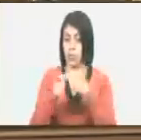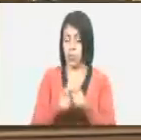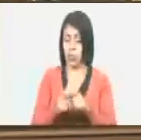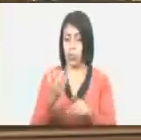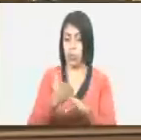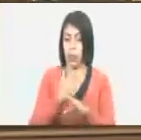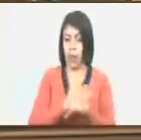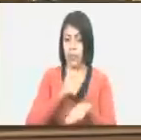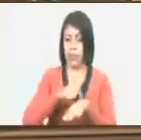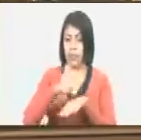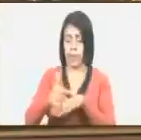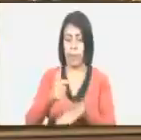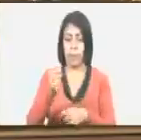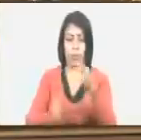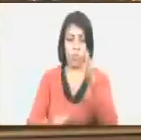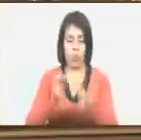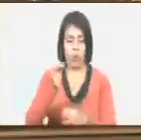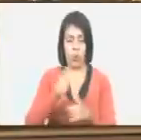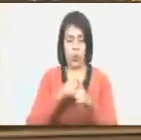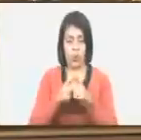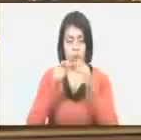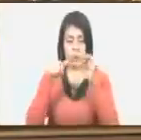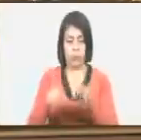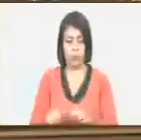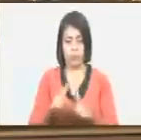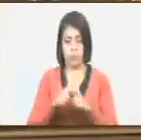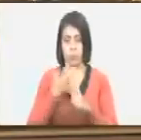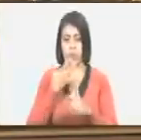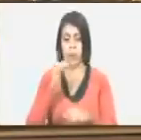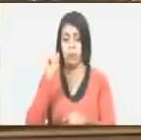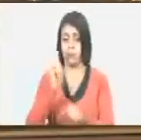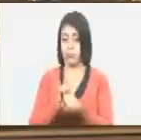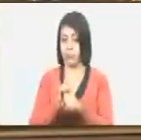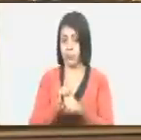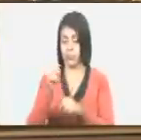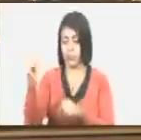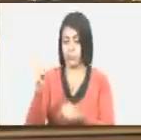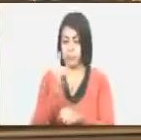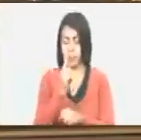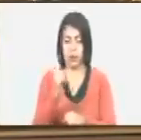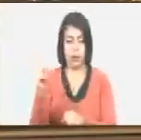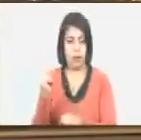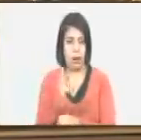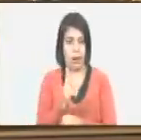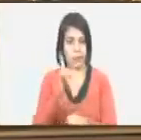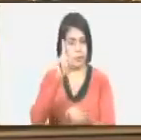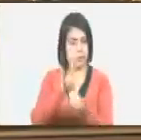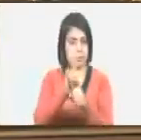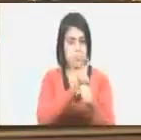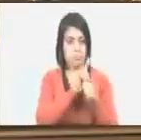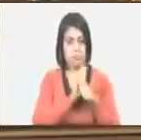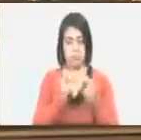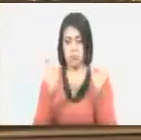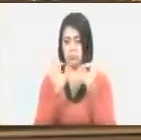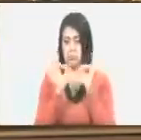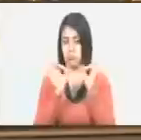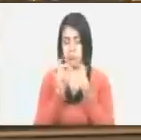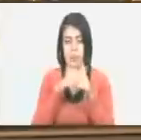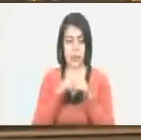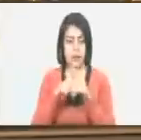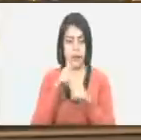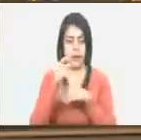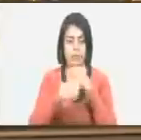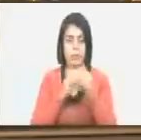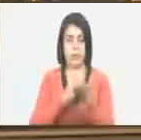audiencias en el plazo establecido para ello. En caso de incomparecencia de alguna de las personas a la audiencia,